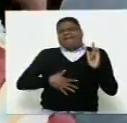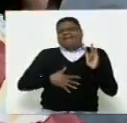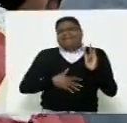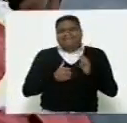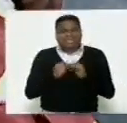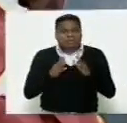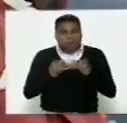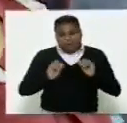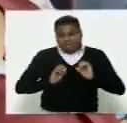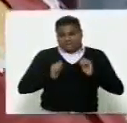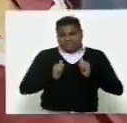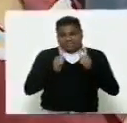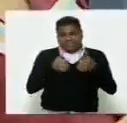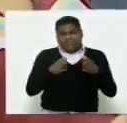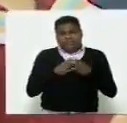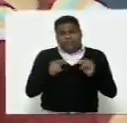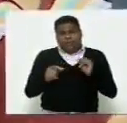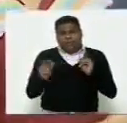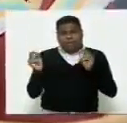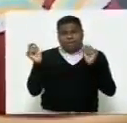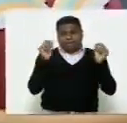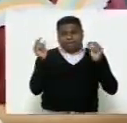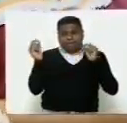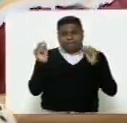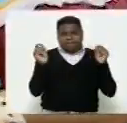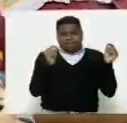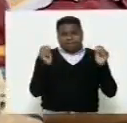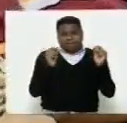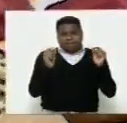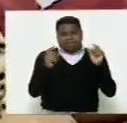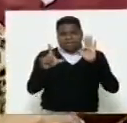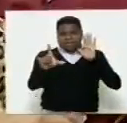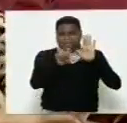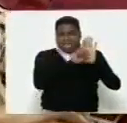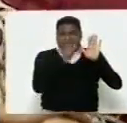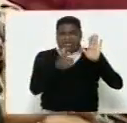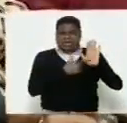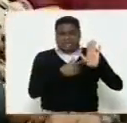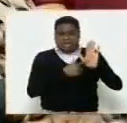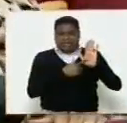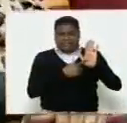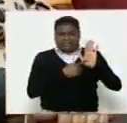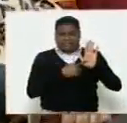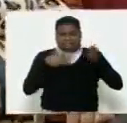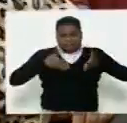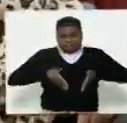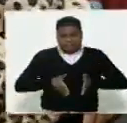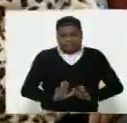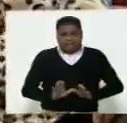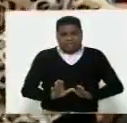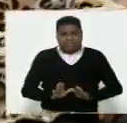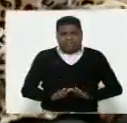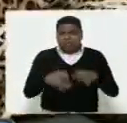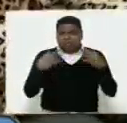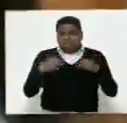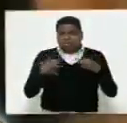de este debate y de esta ley, nos hace desmontar la idea además de que la gestación es una enfermedad o que es un estado